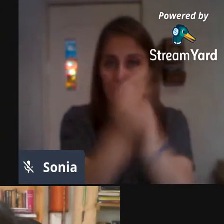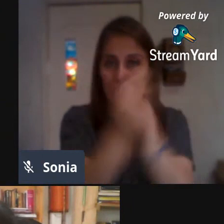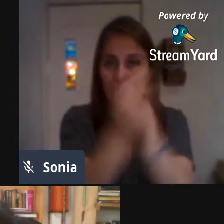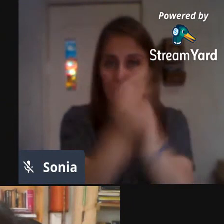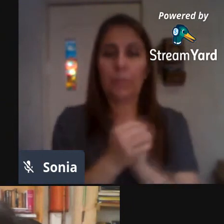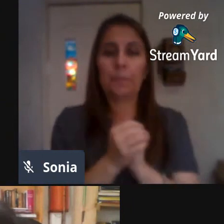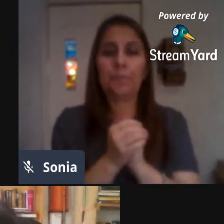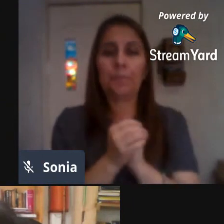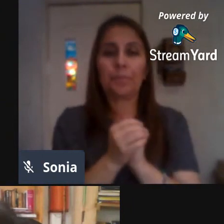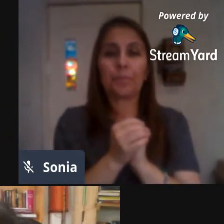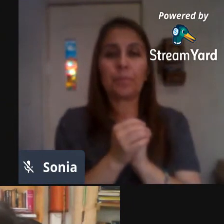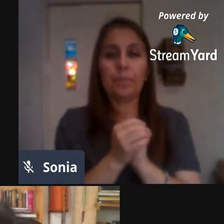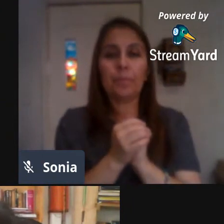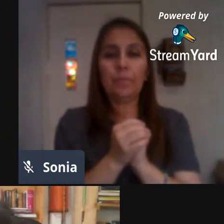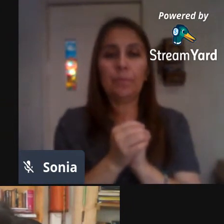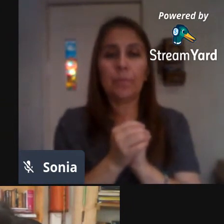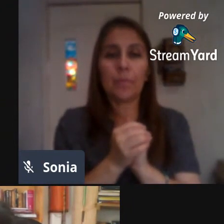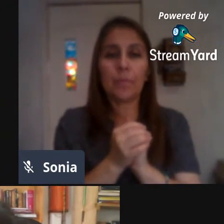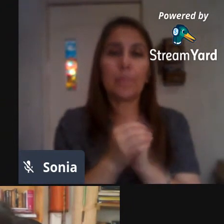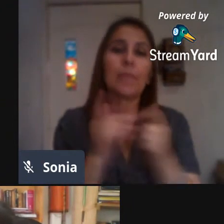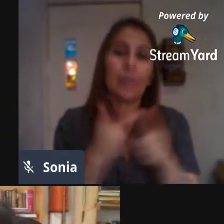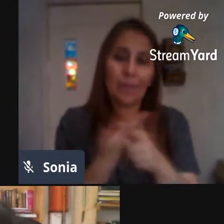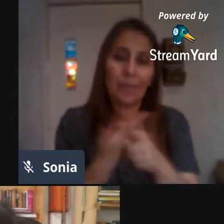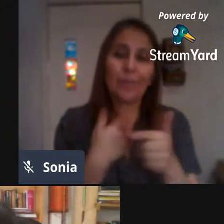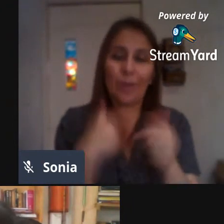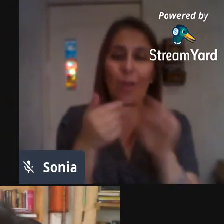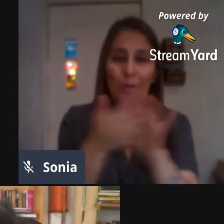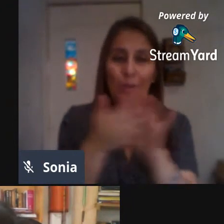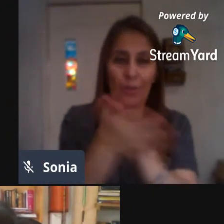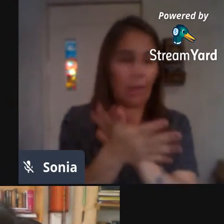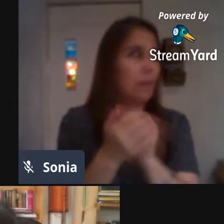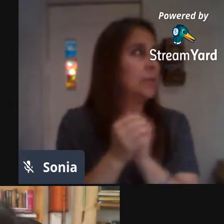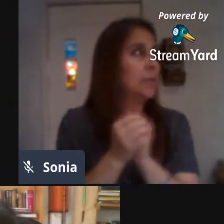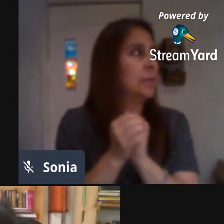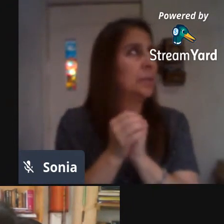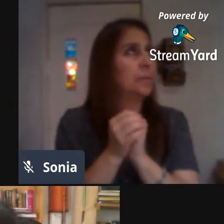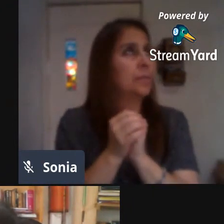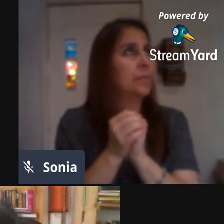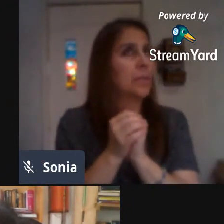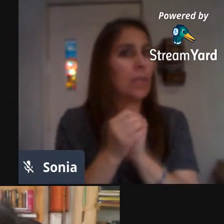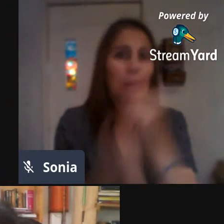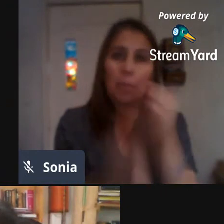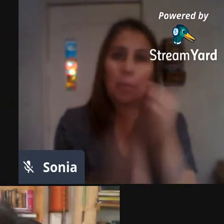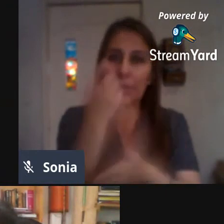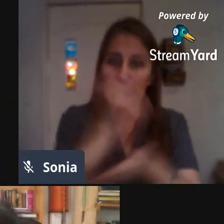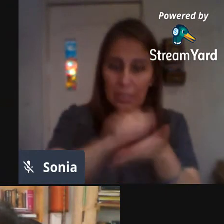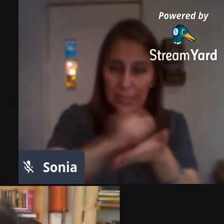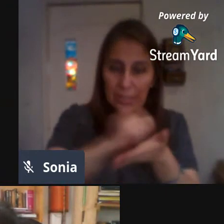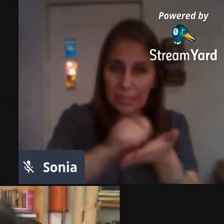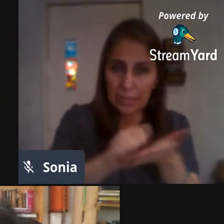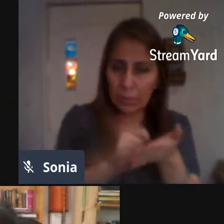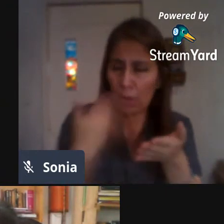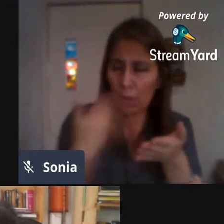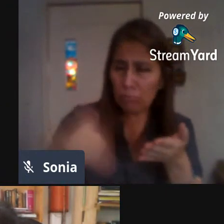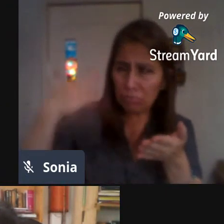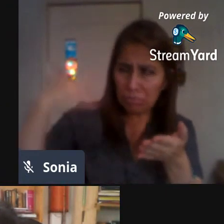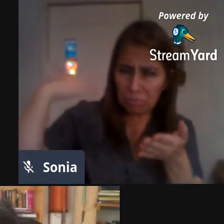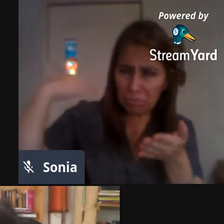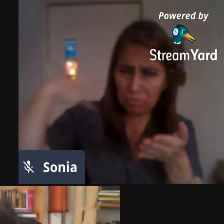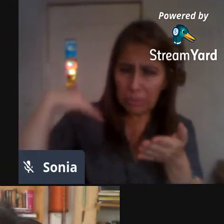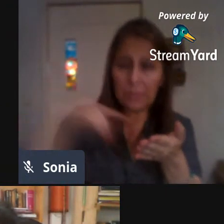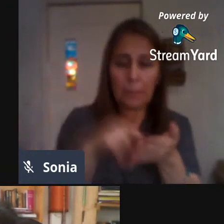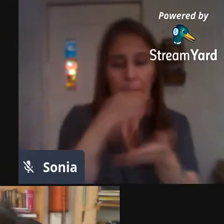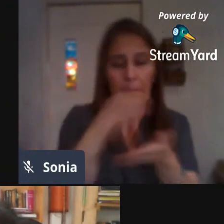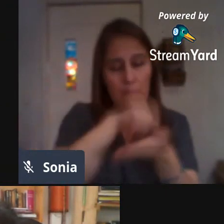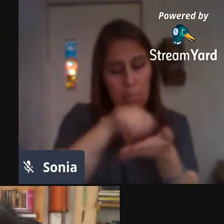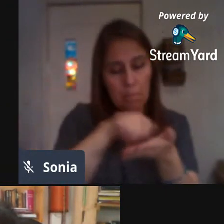les comentaba un poco que a partir de la escritura hace unas décadas atrás los títulos sobre la